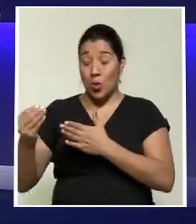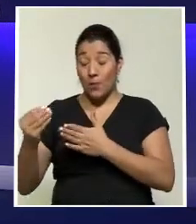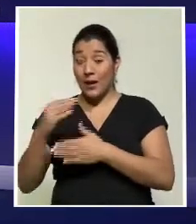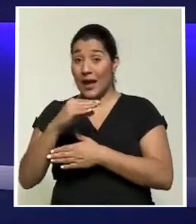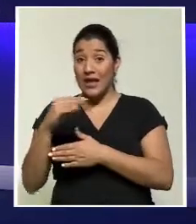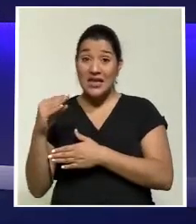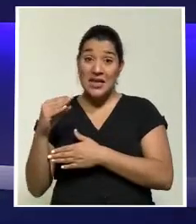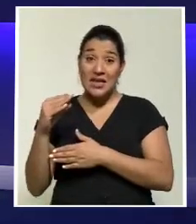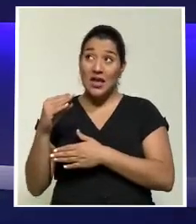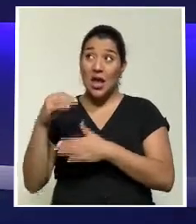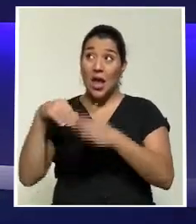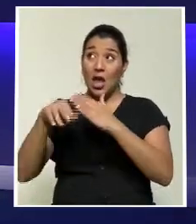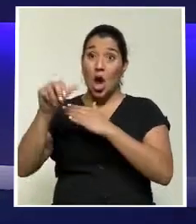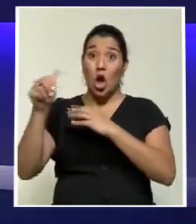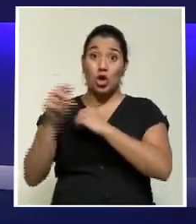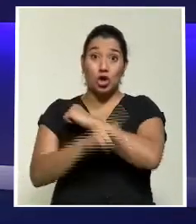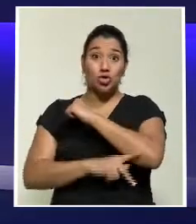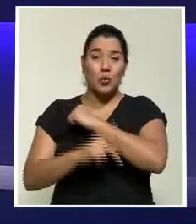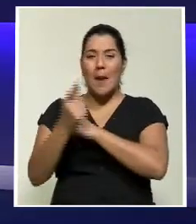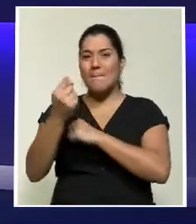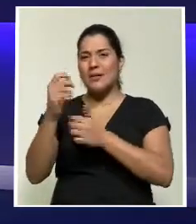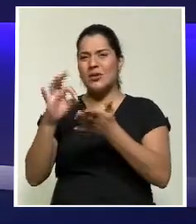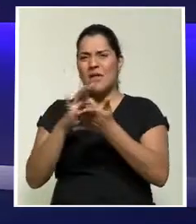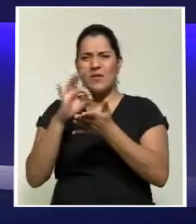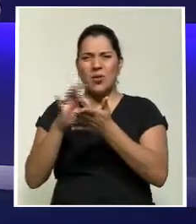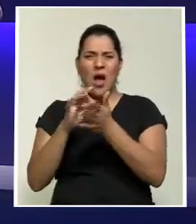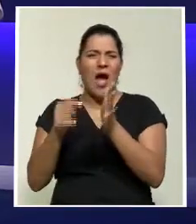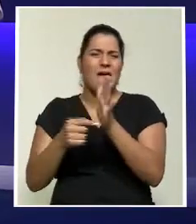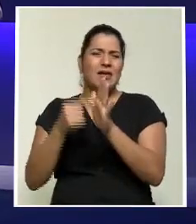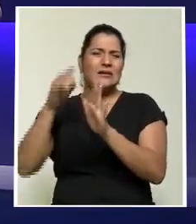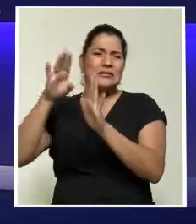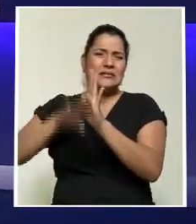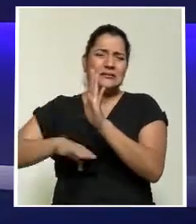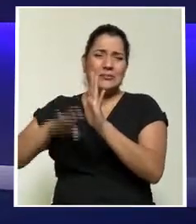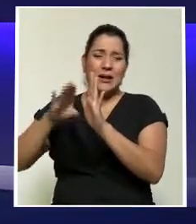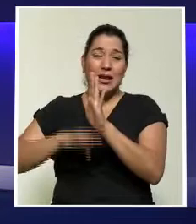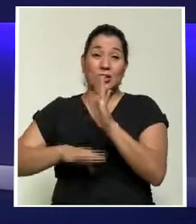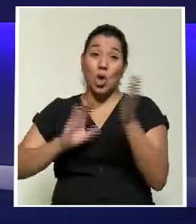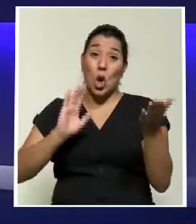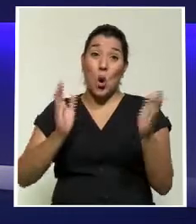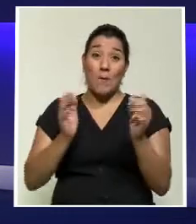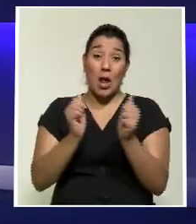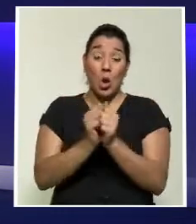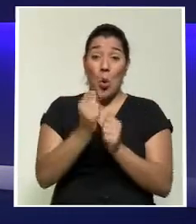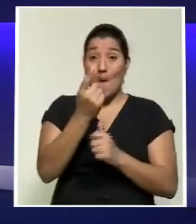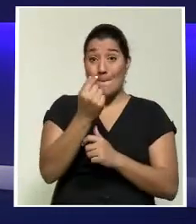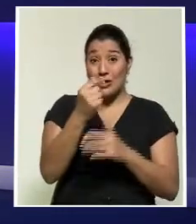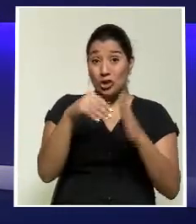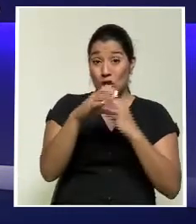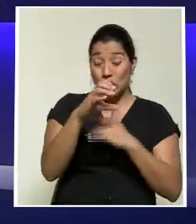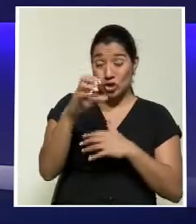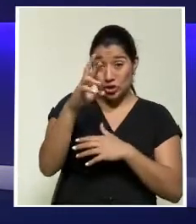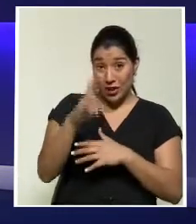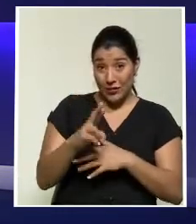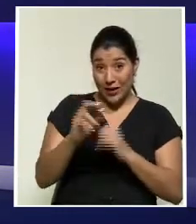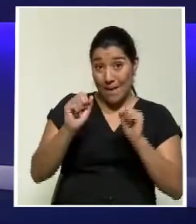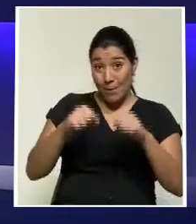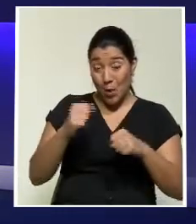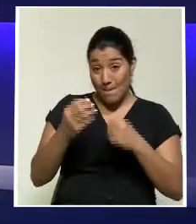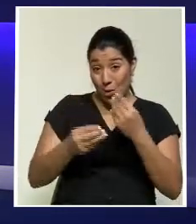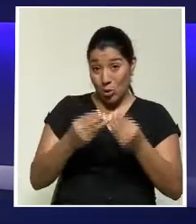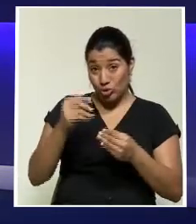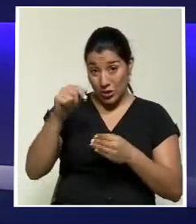frijoles pueden estar a precios ridículos en relación a lo que cuesta aquí en Costa Rica producir frijol. Entonces, o